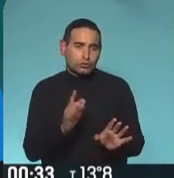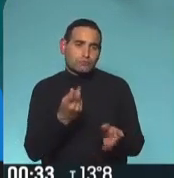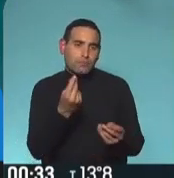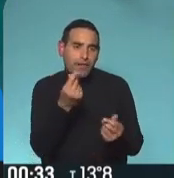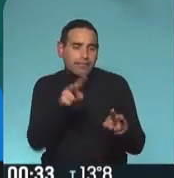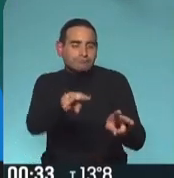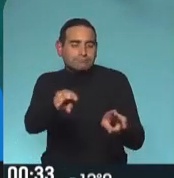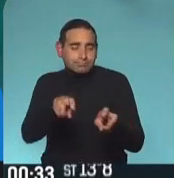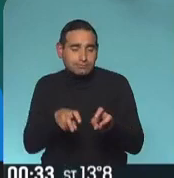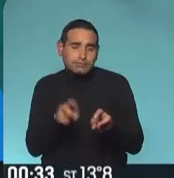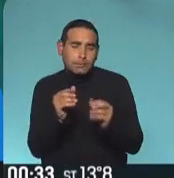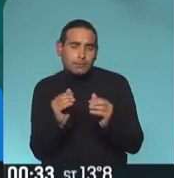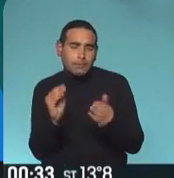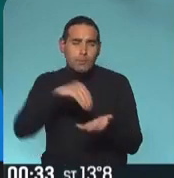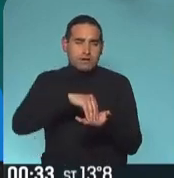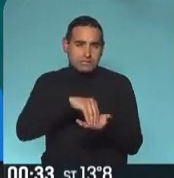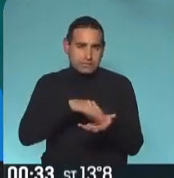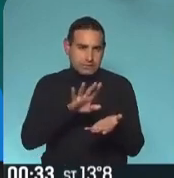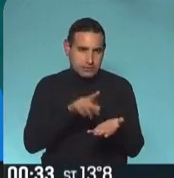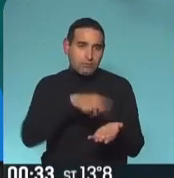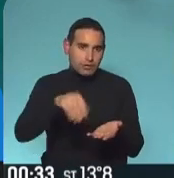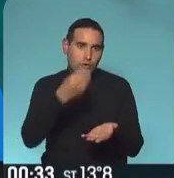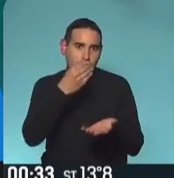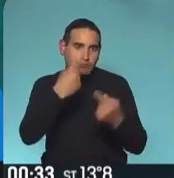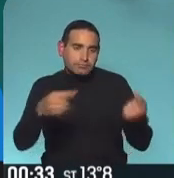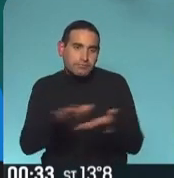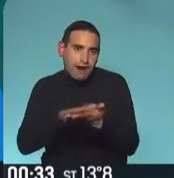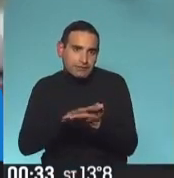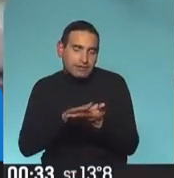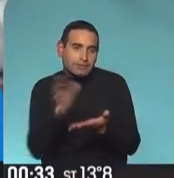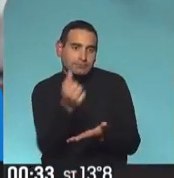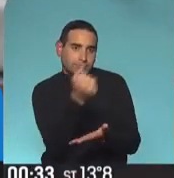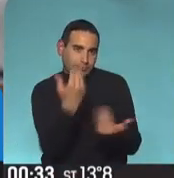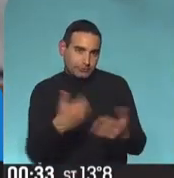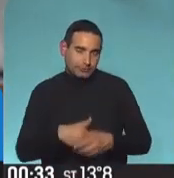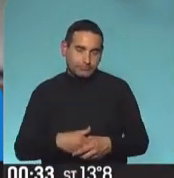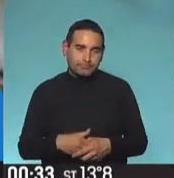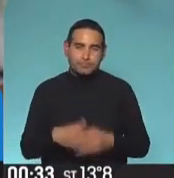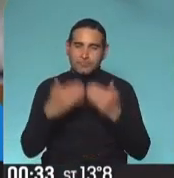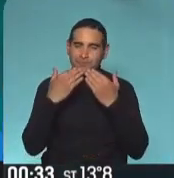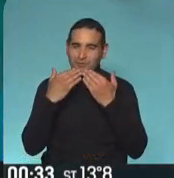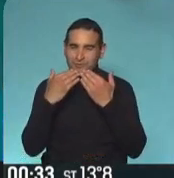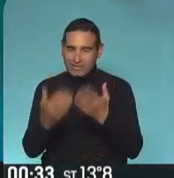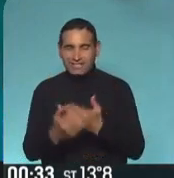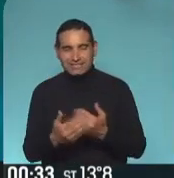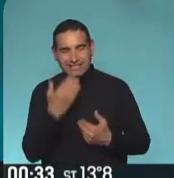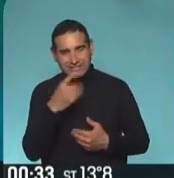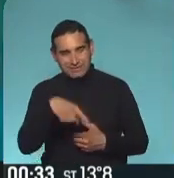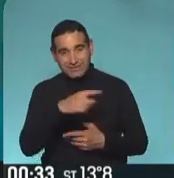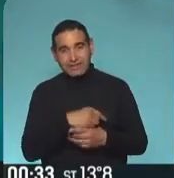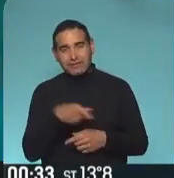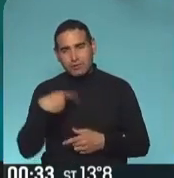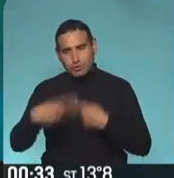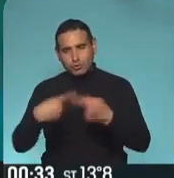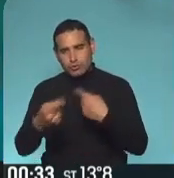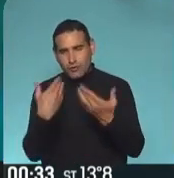un poco más altos para satisfacer las necesidades suyas y las de sus allegados. Muchas gracias, José. No, muchas Vamos a gracias a seguir vos. hablando de